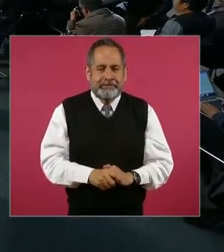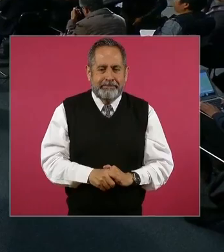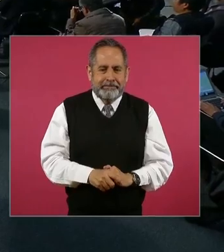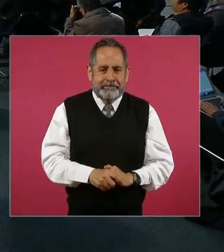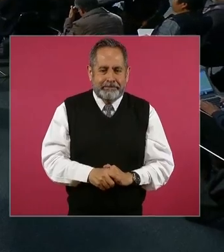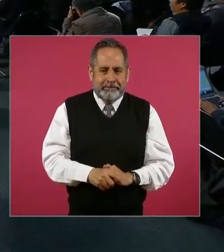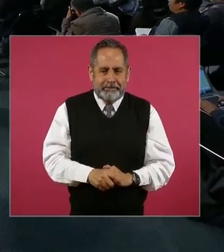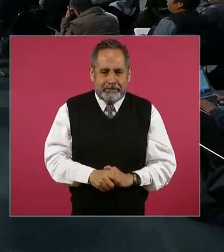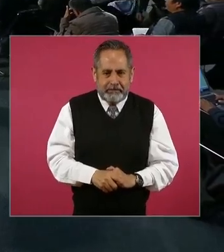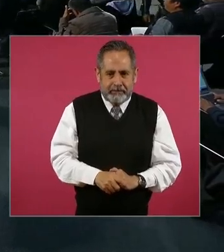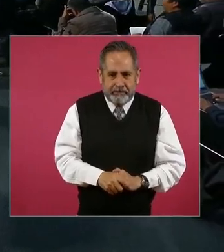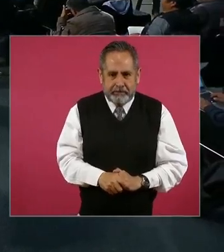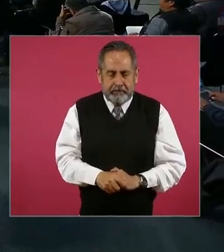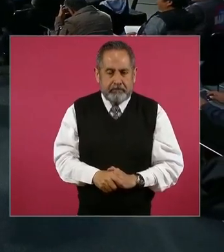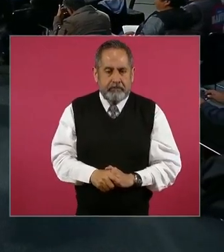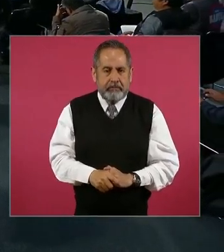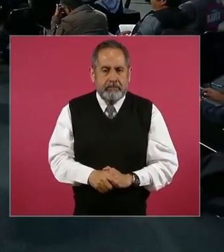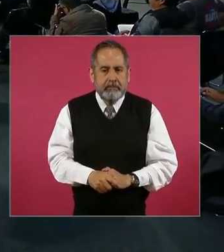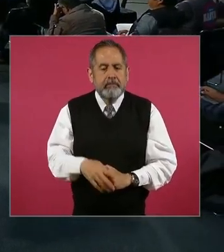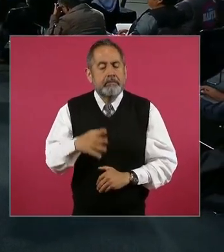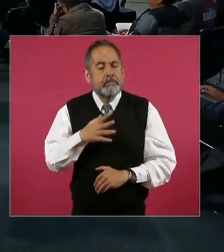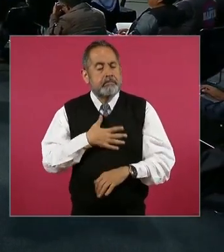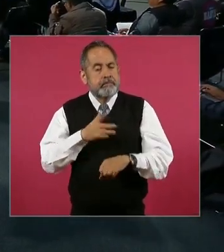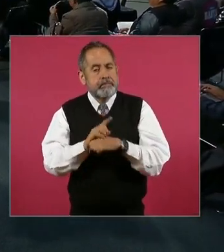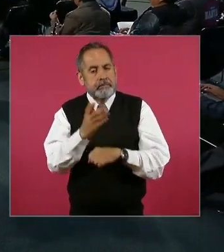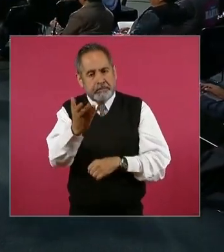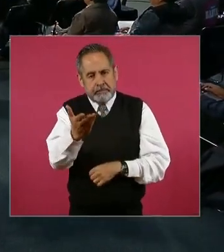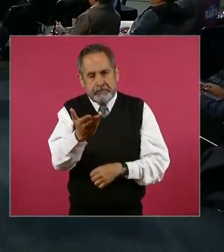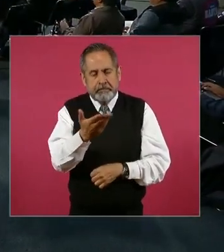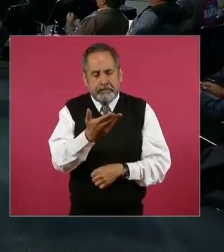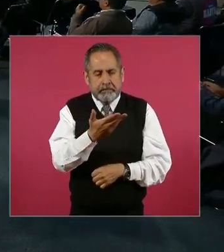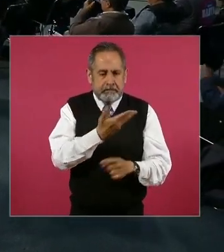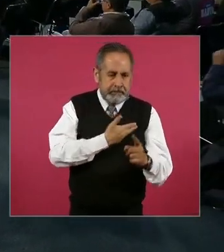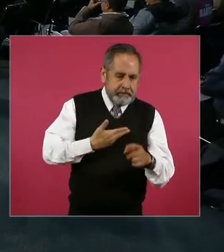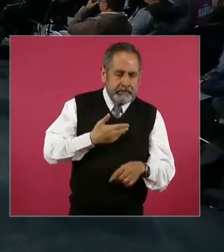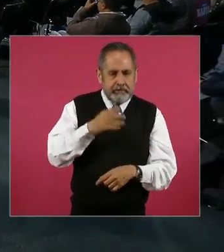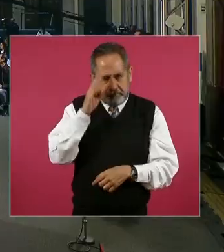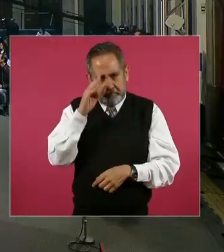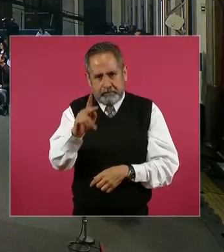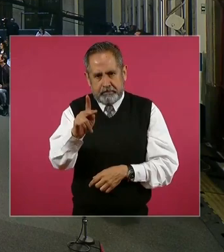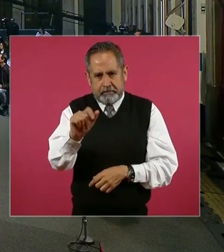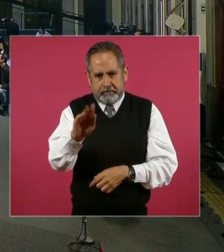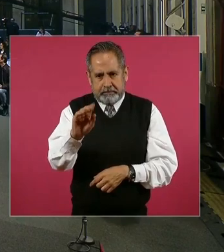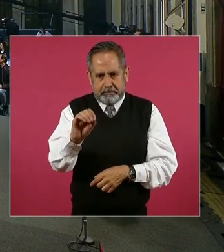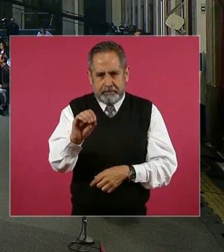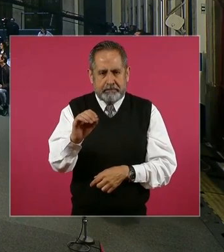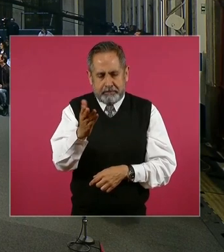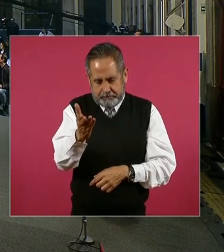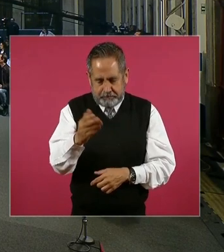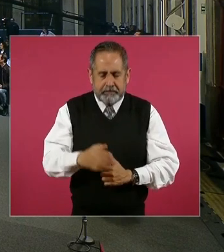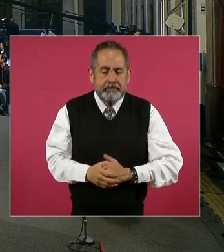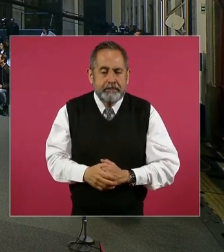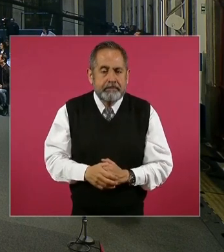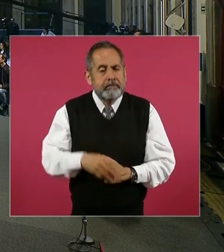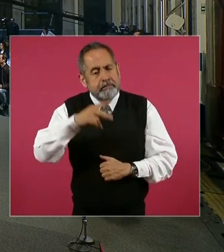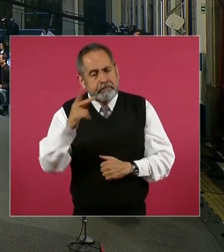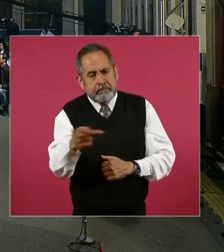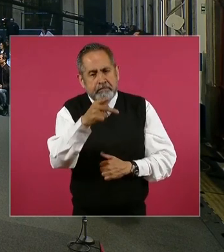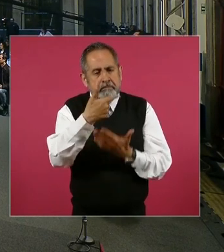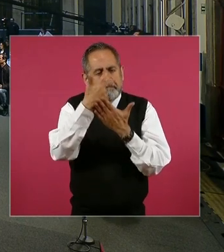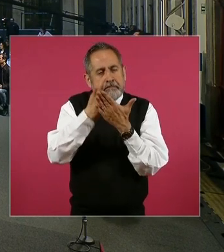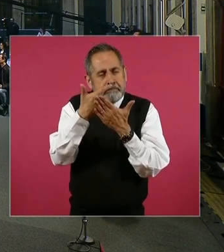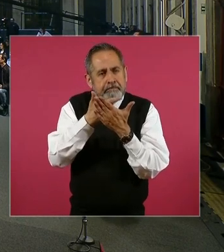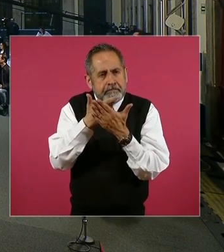ver sí eh Buenos días Presidente buenos días Eh señor Pablo Gómez preguntar si de estos datos se